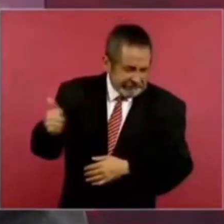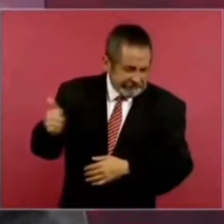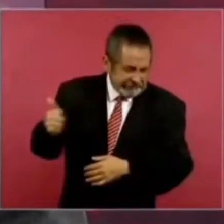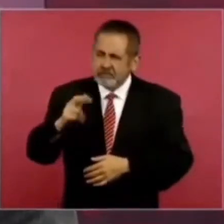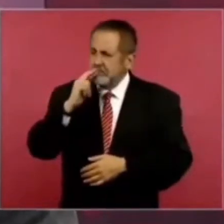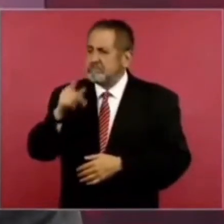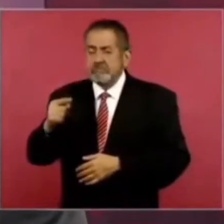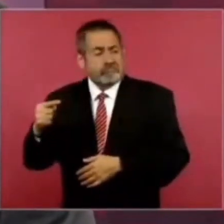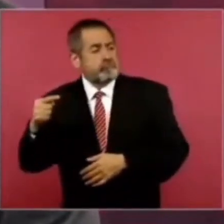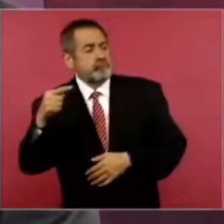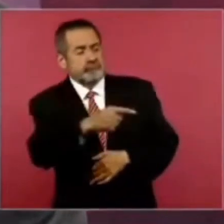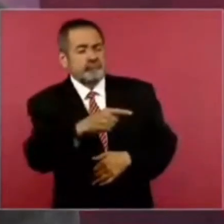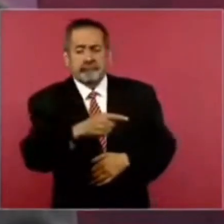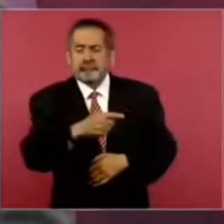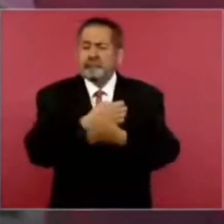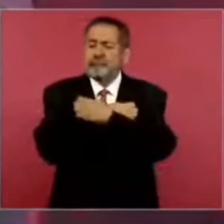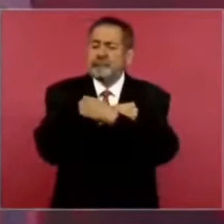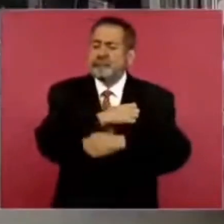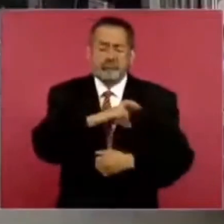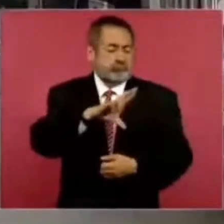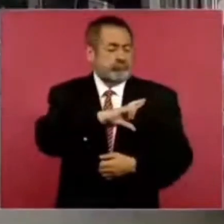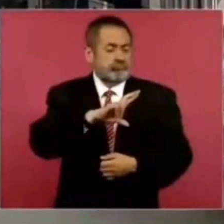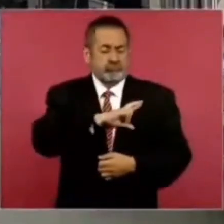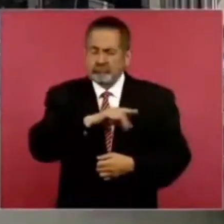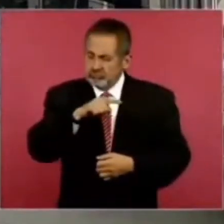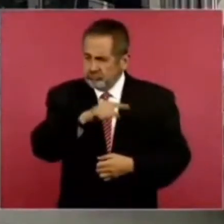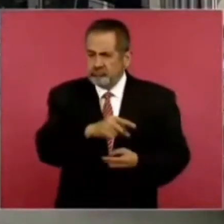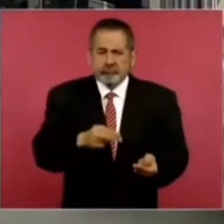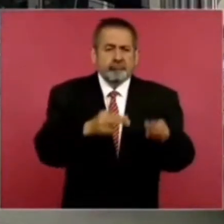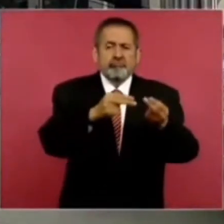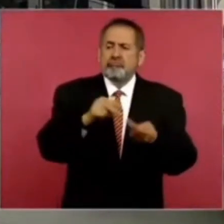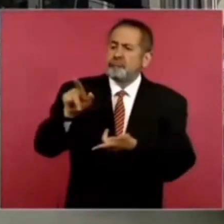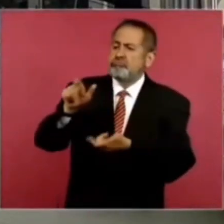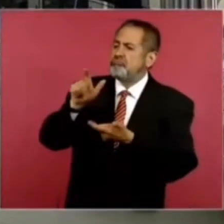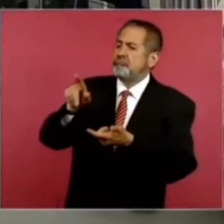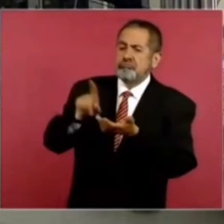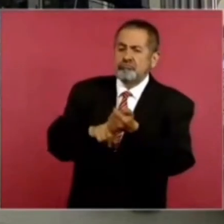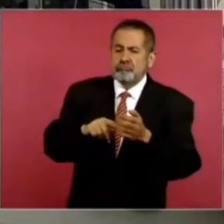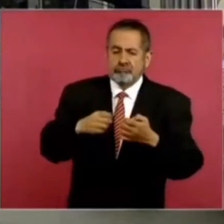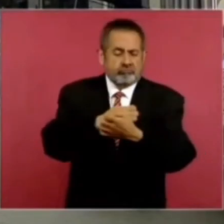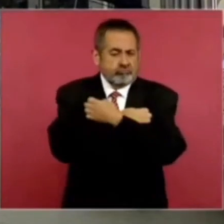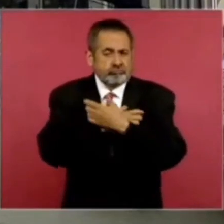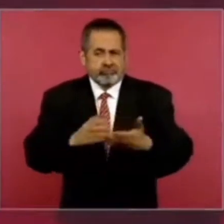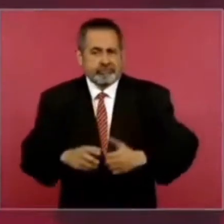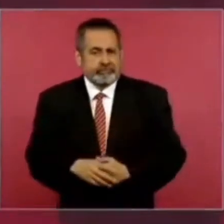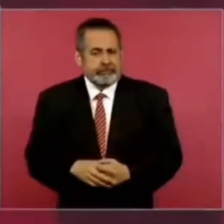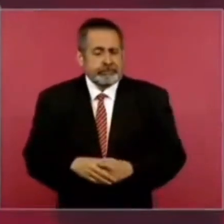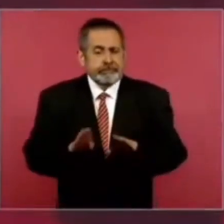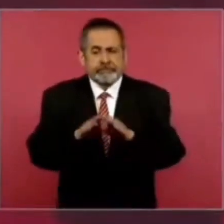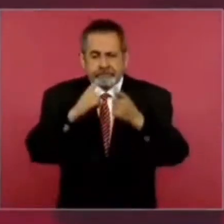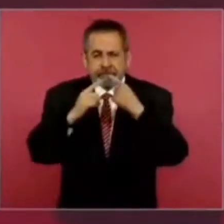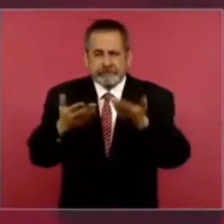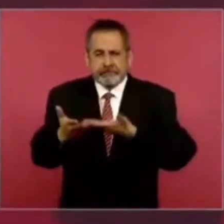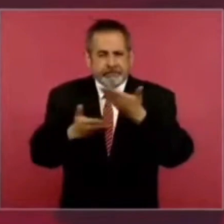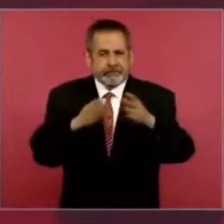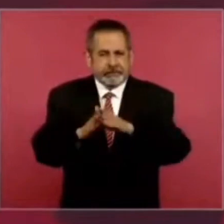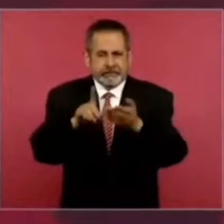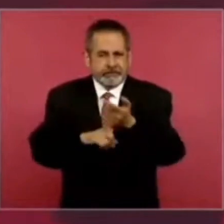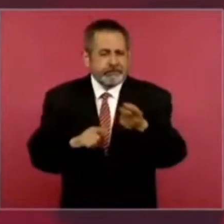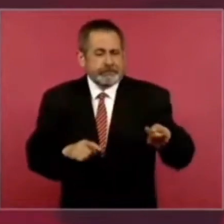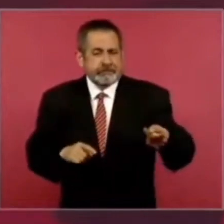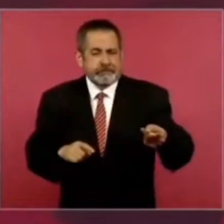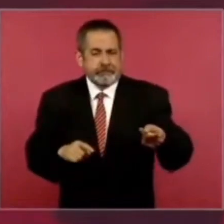educación se debe de poner al mercado como si fuese una mercancía, para que estudie el que tenga para